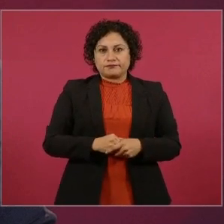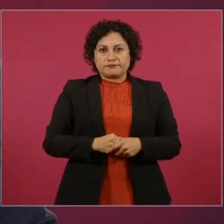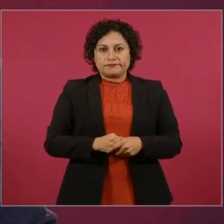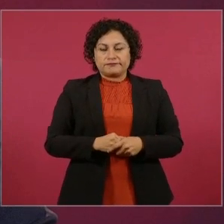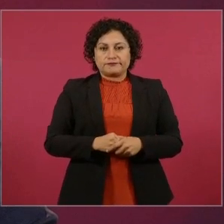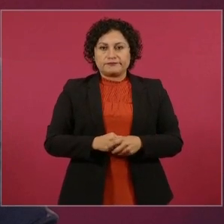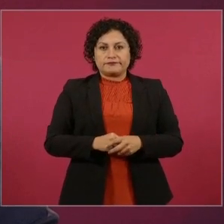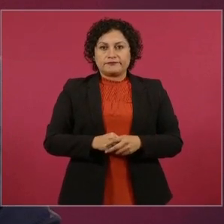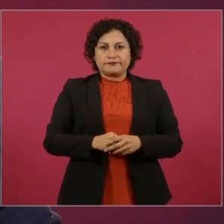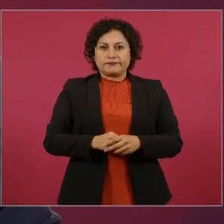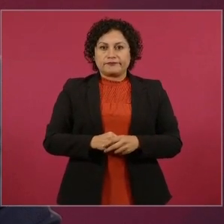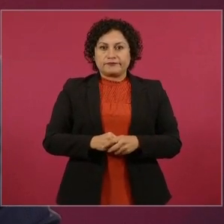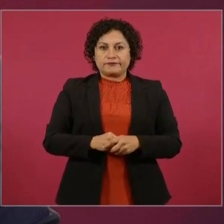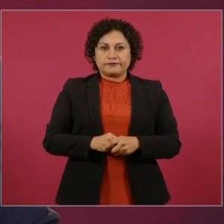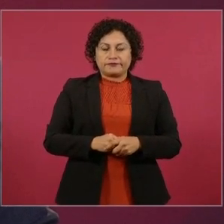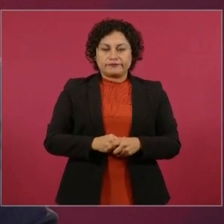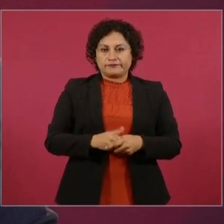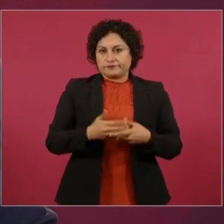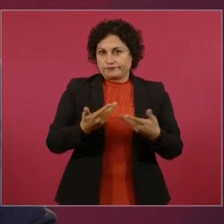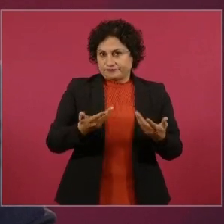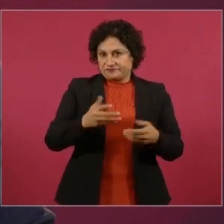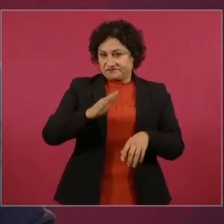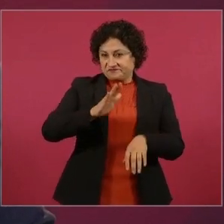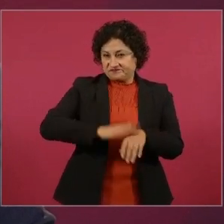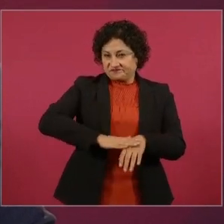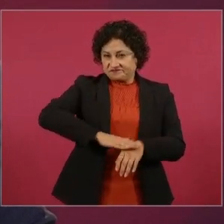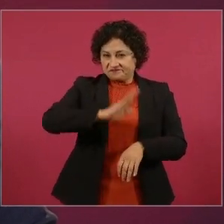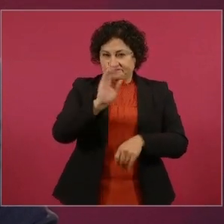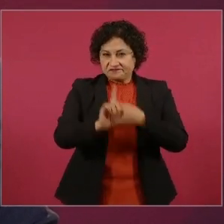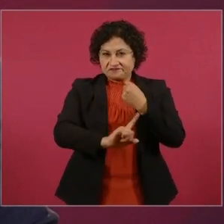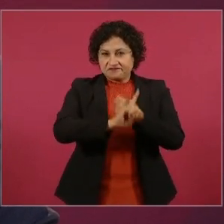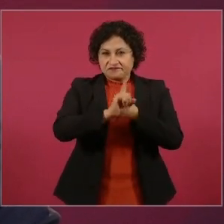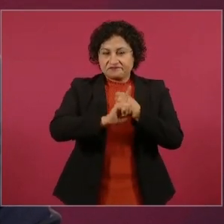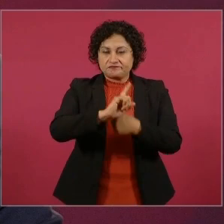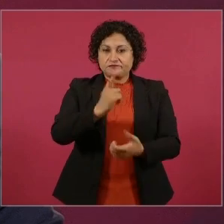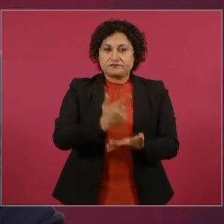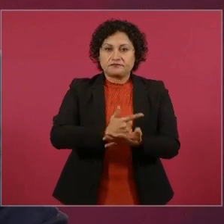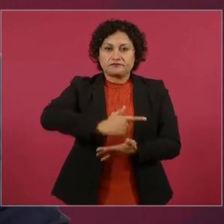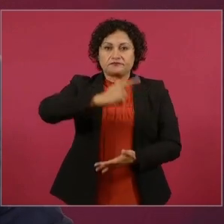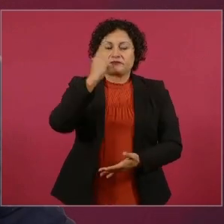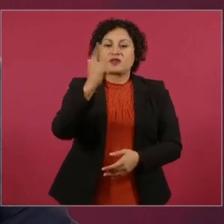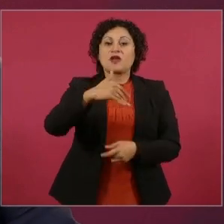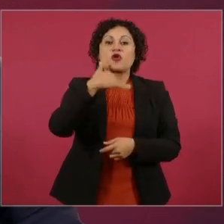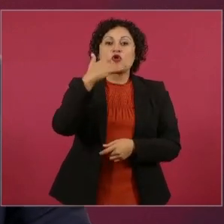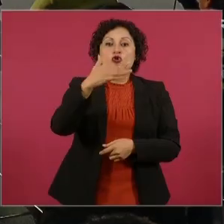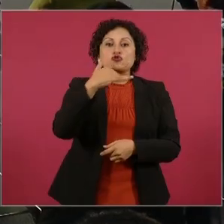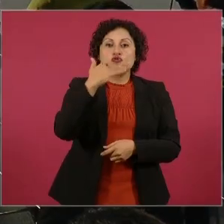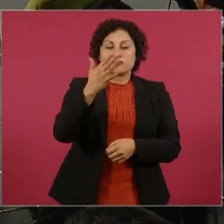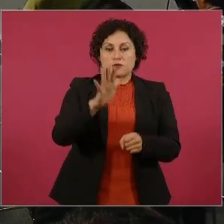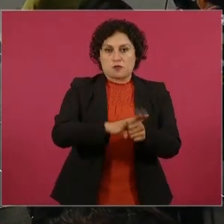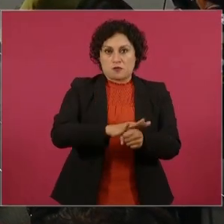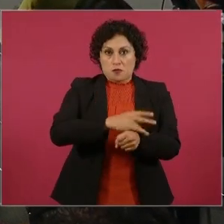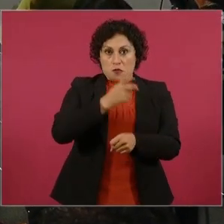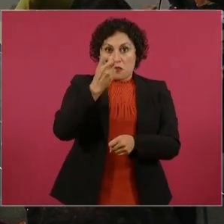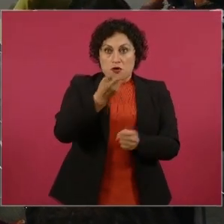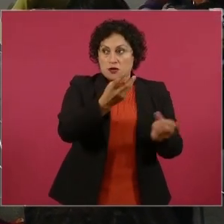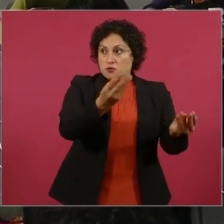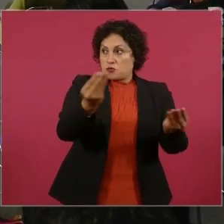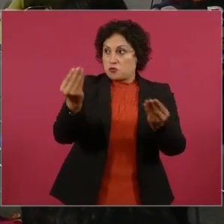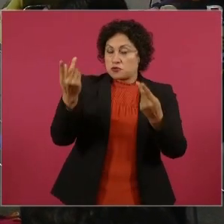corrupción ese era el principal problema por eso el enojo ahora de